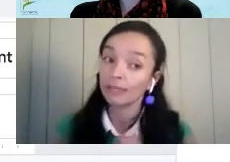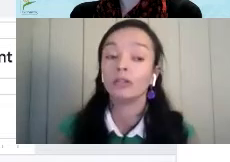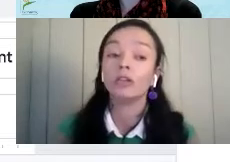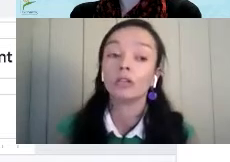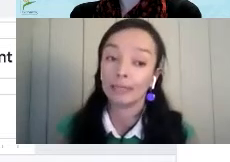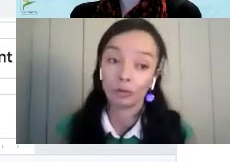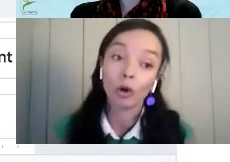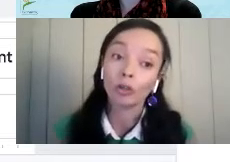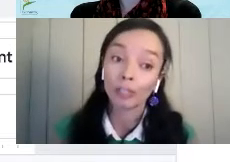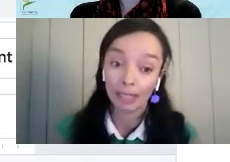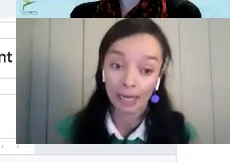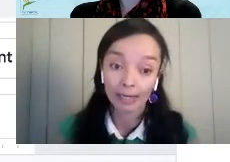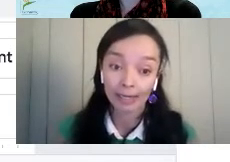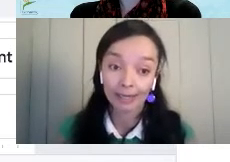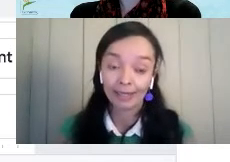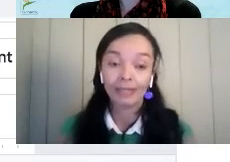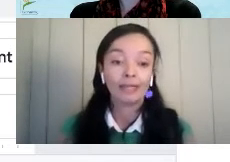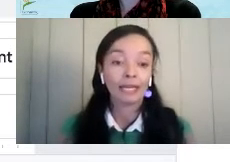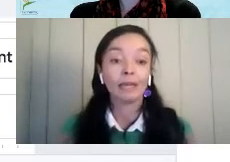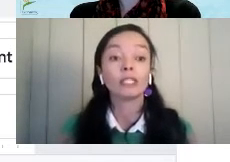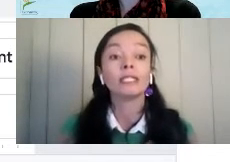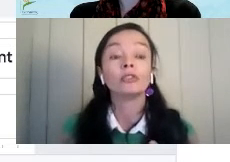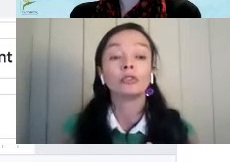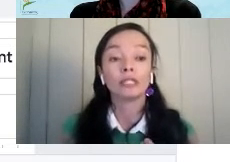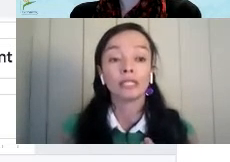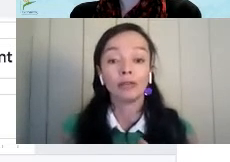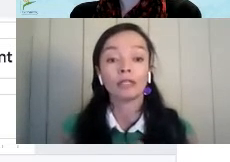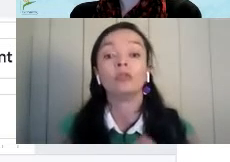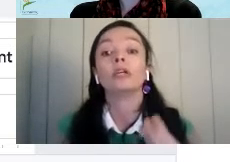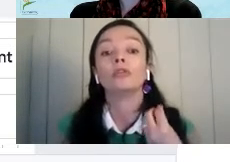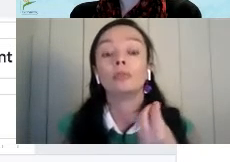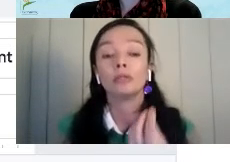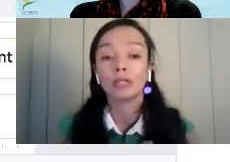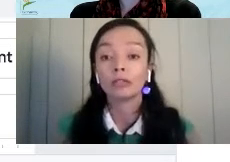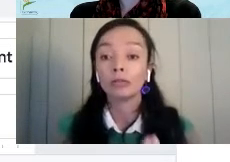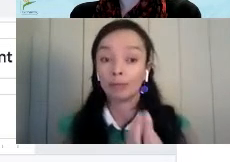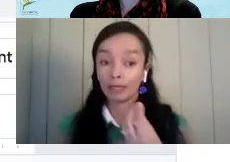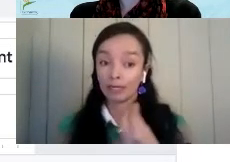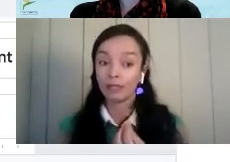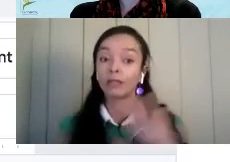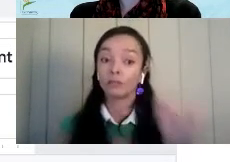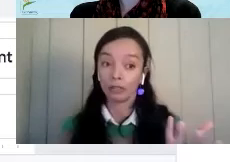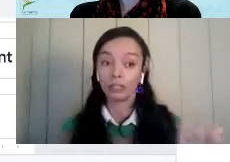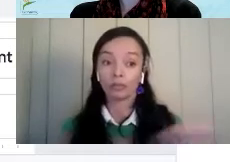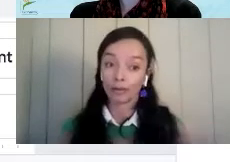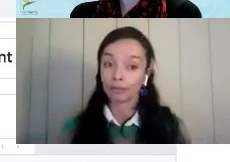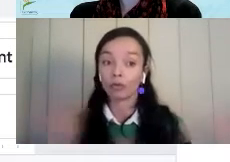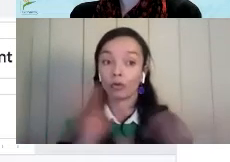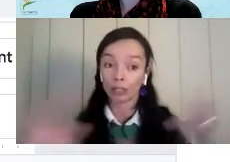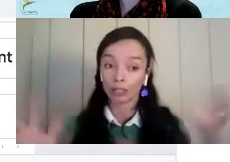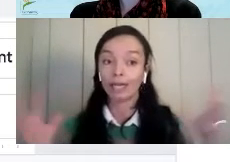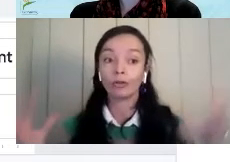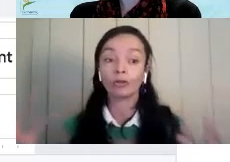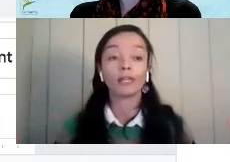Acuérdese, no lo queremos hostigar. Queremos hacer esto que sea divertido, tanto para ustedes como para los niños, para